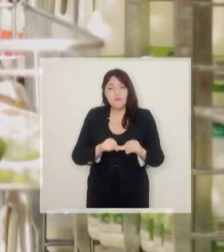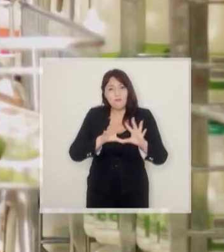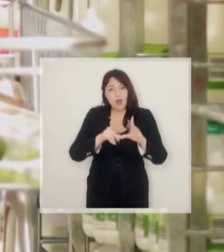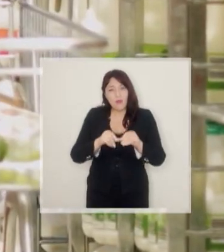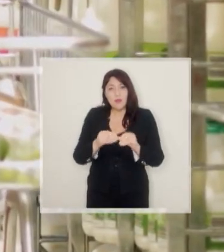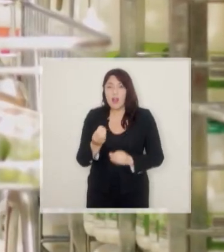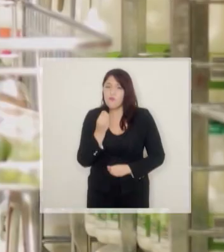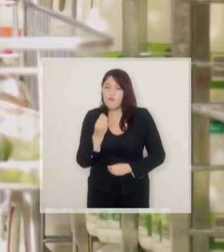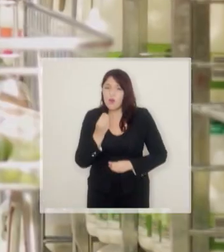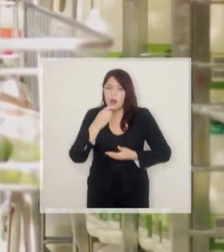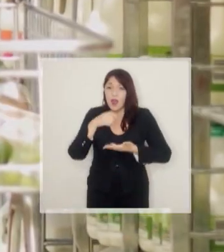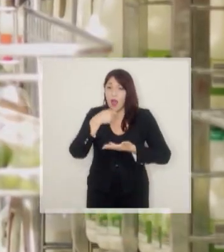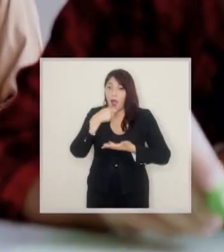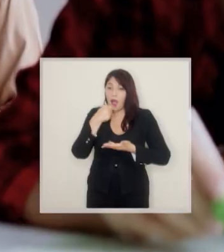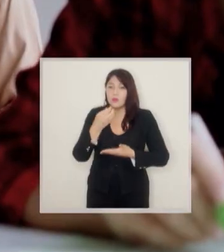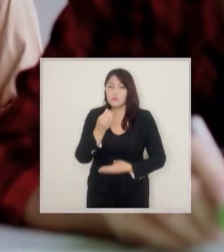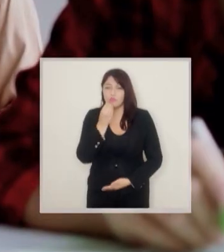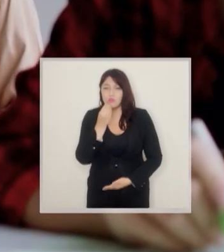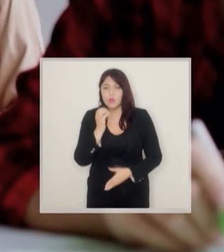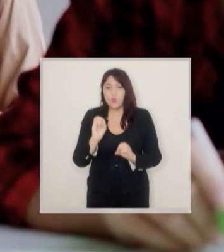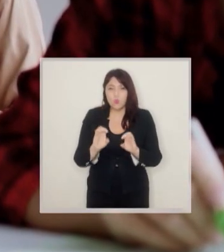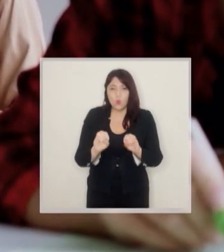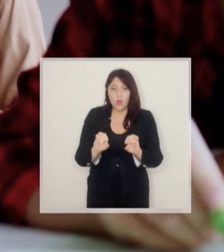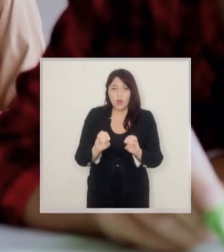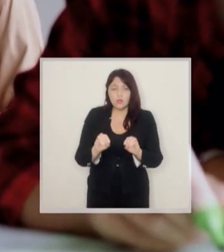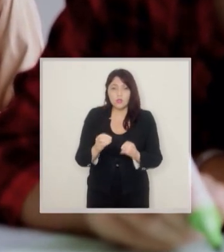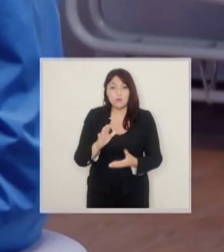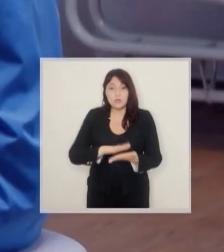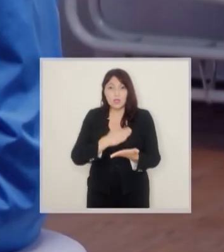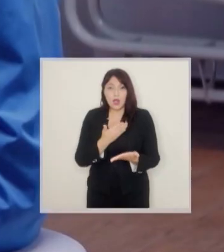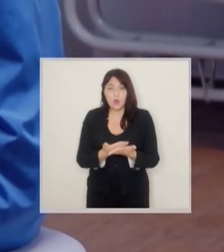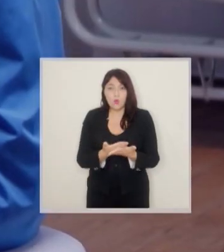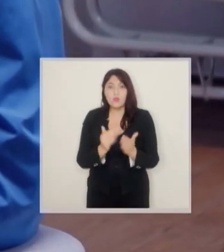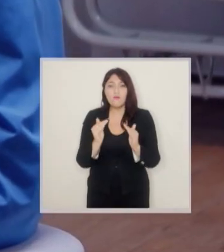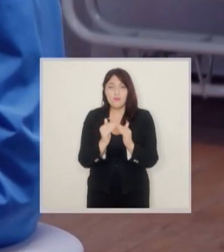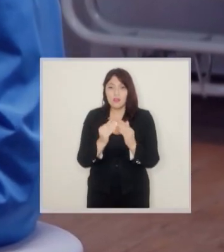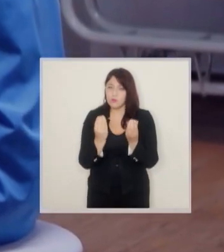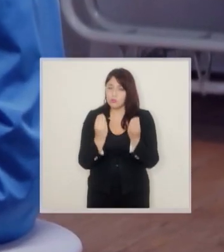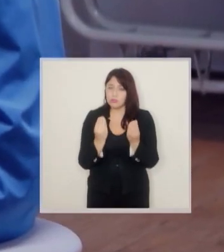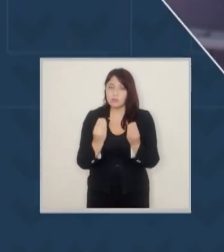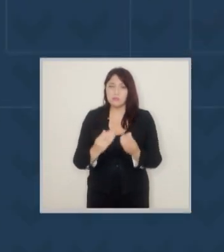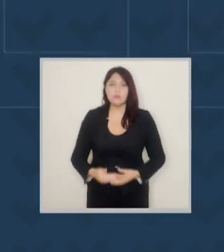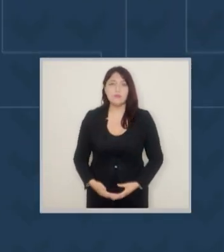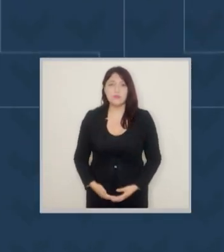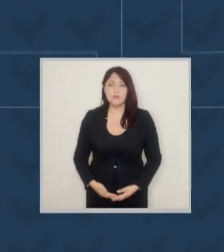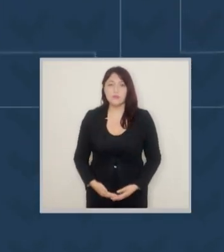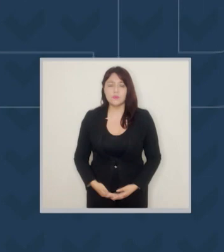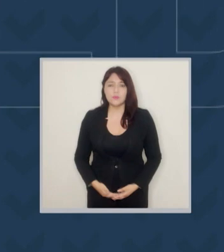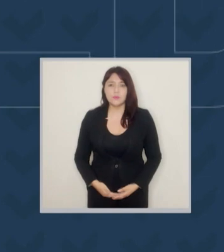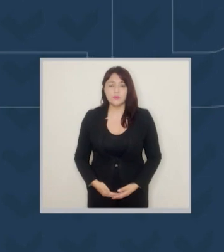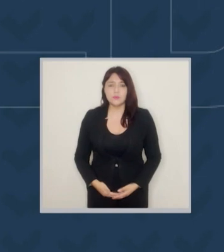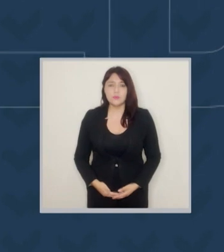mantenemos a las familias con buena alimentación, buena educación, buena salud y buenas viviendas.